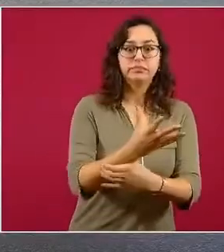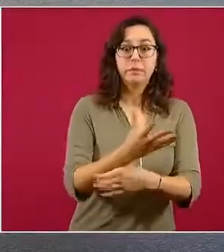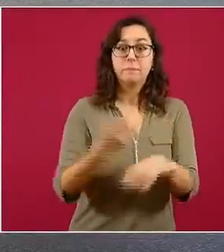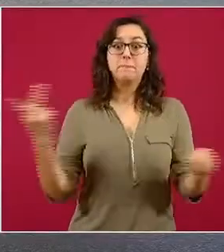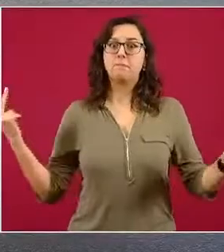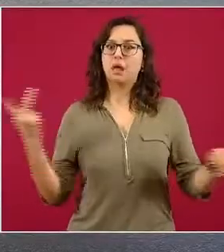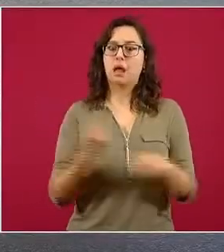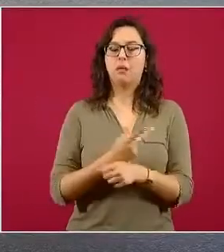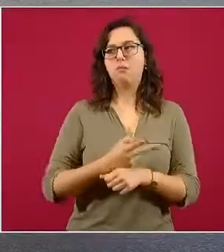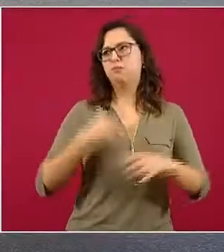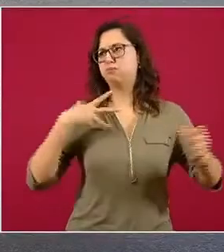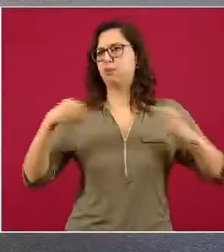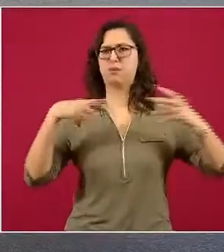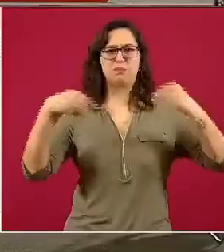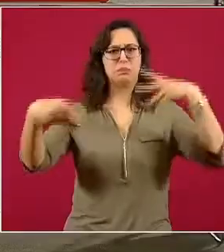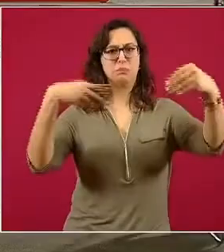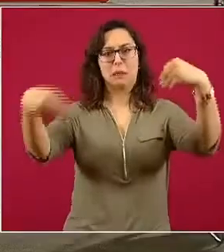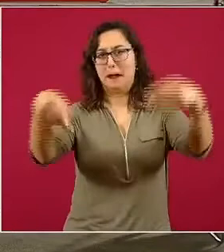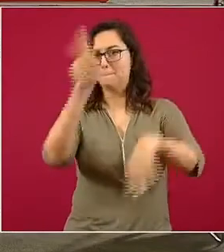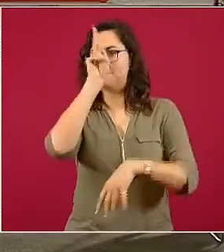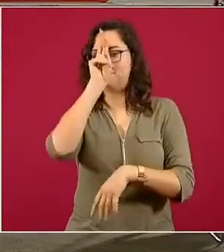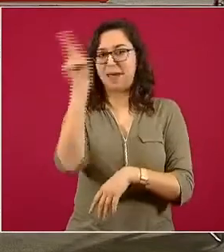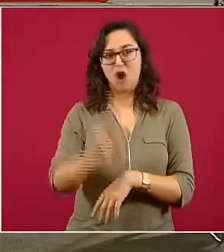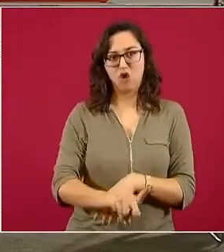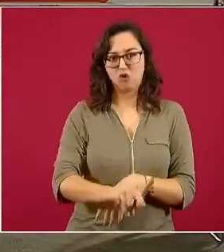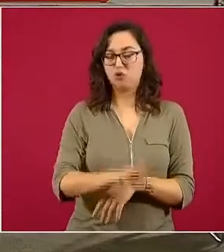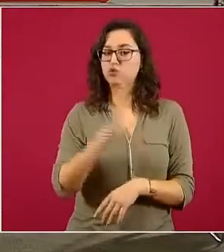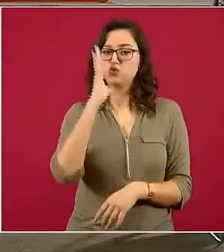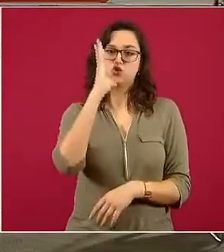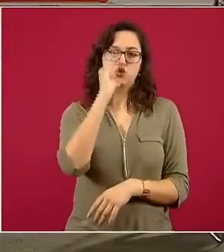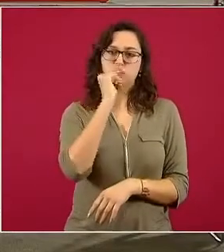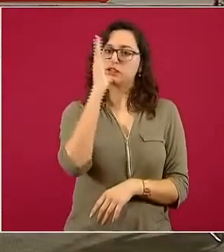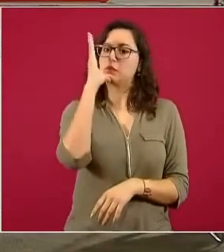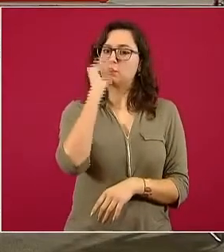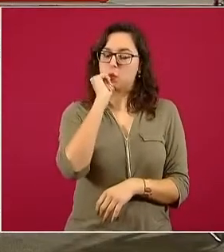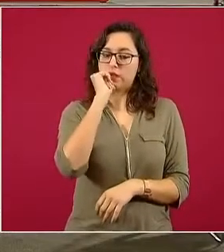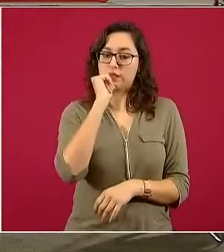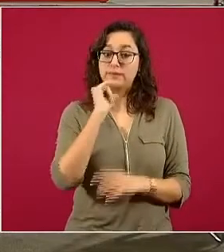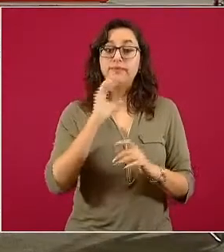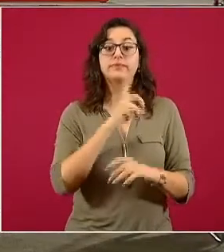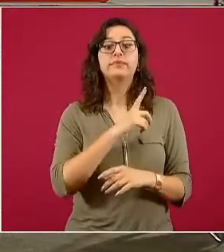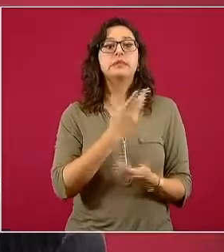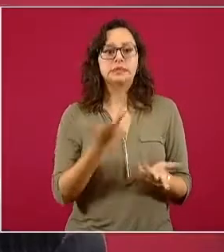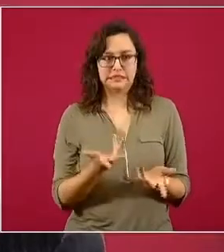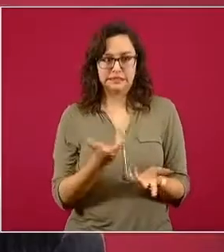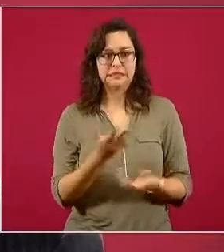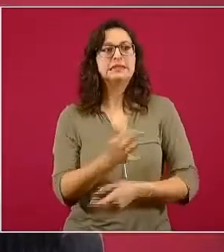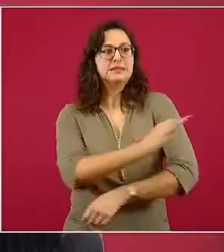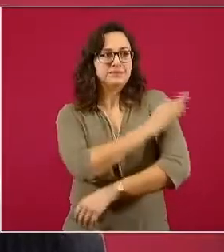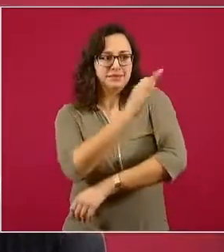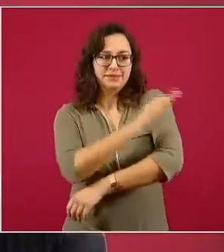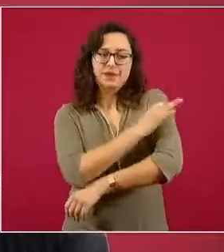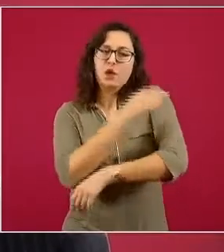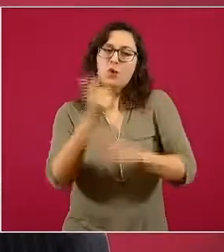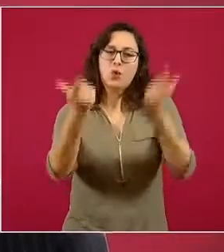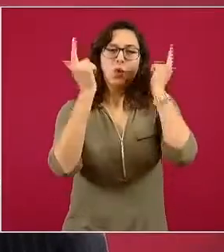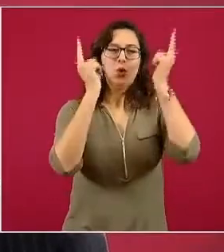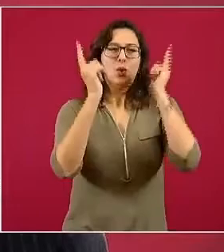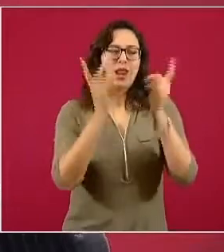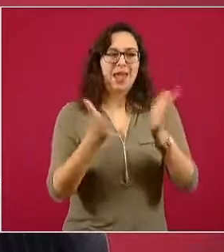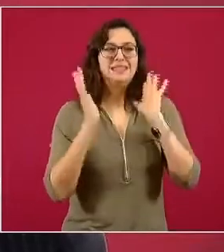su magnitud que podrían poner en riesgo a la población. Entonces, aquí es esperanza, pero también